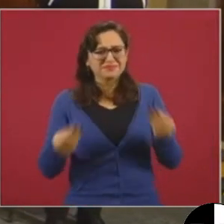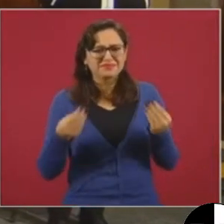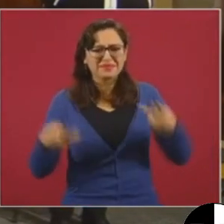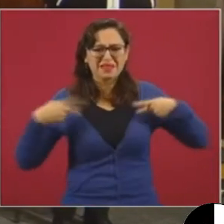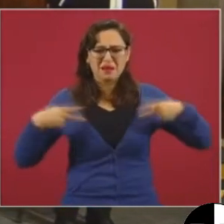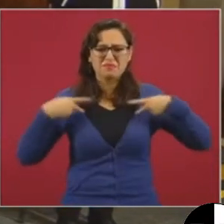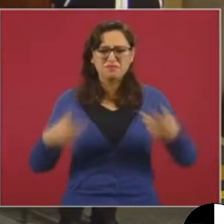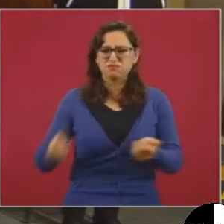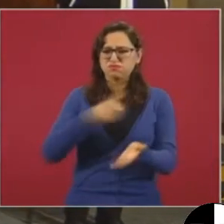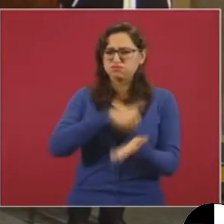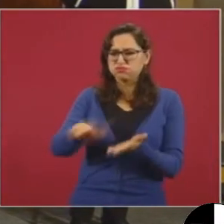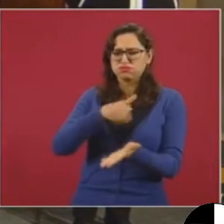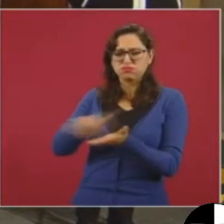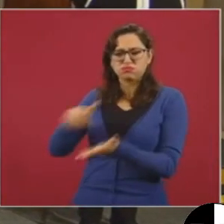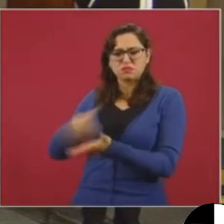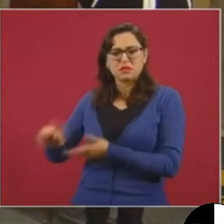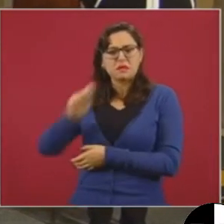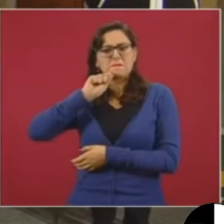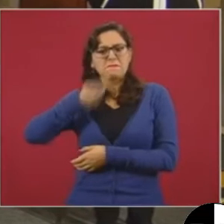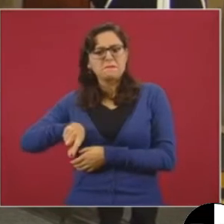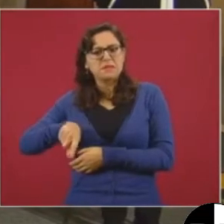trabajadores de una sola empresa.